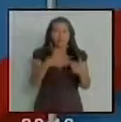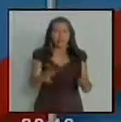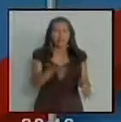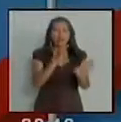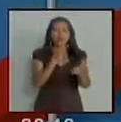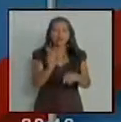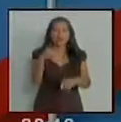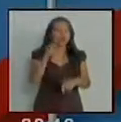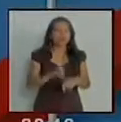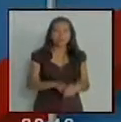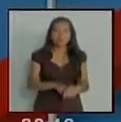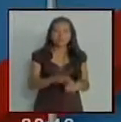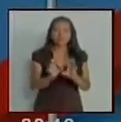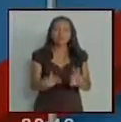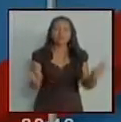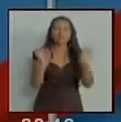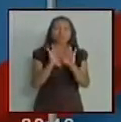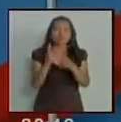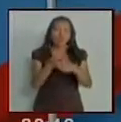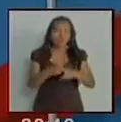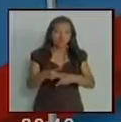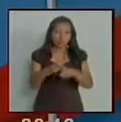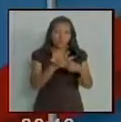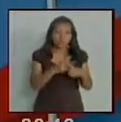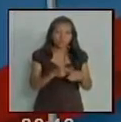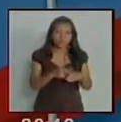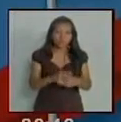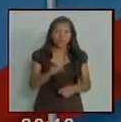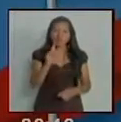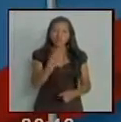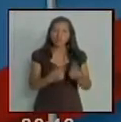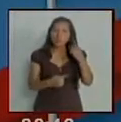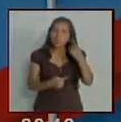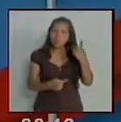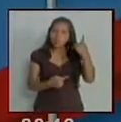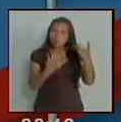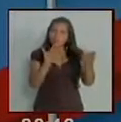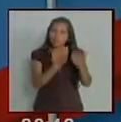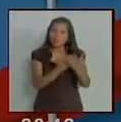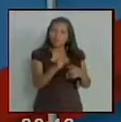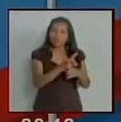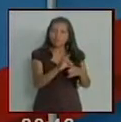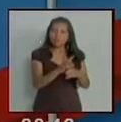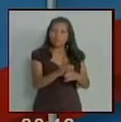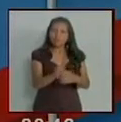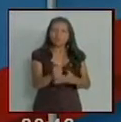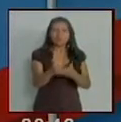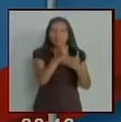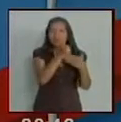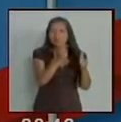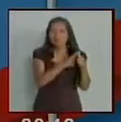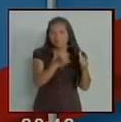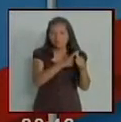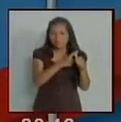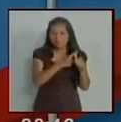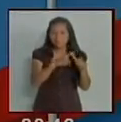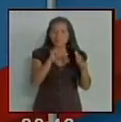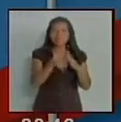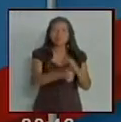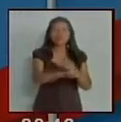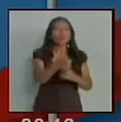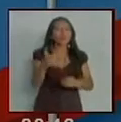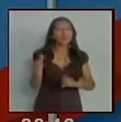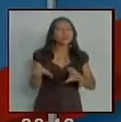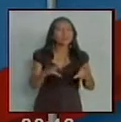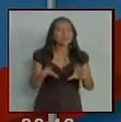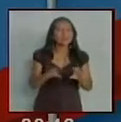comunicación. Entonces hay que cuidar cuando hay un paciente con una audición monoaural, que solamente un oído funciona, ese cuidar, ¿ya? Y las otras